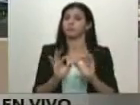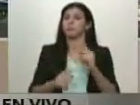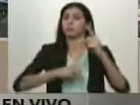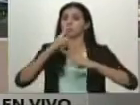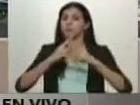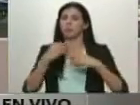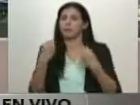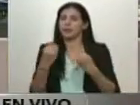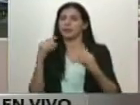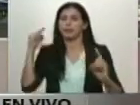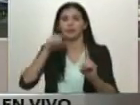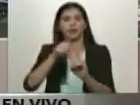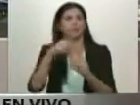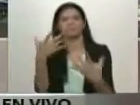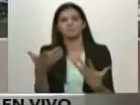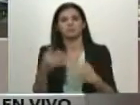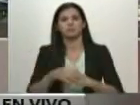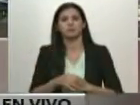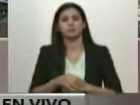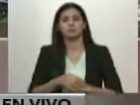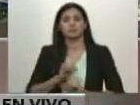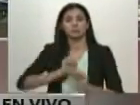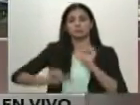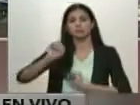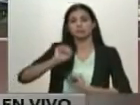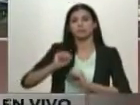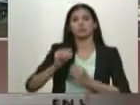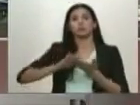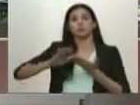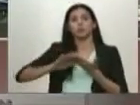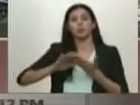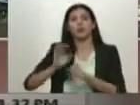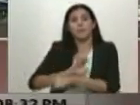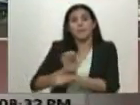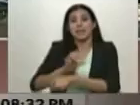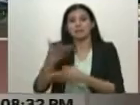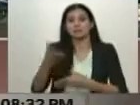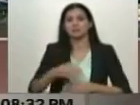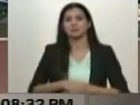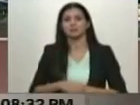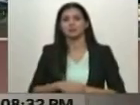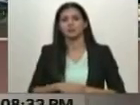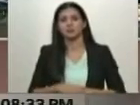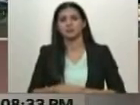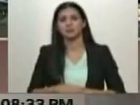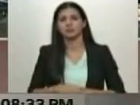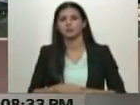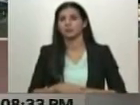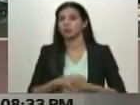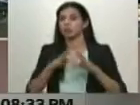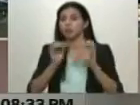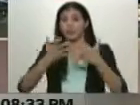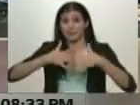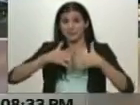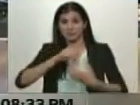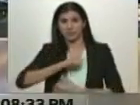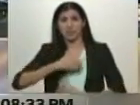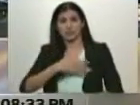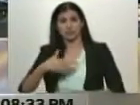de planes para enfrentar la emergencia y de planes de desarrollo de las fuerzas productivas con todos los sectores privados que quieran